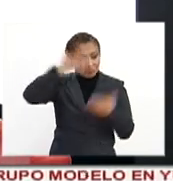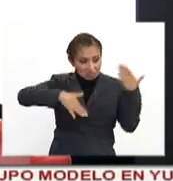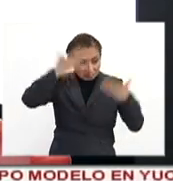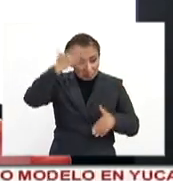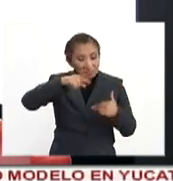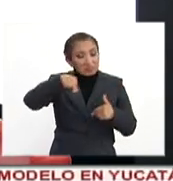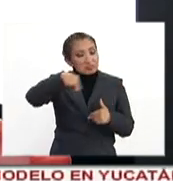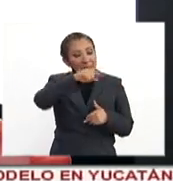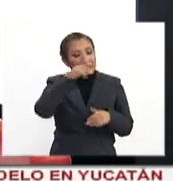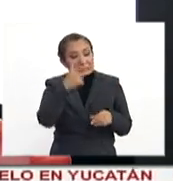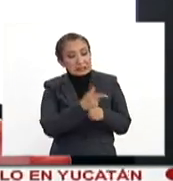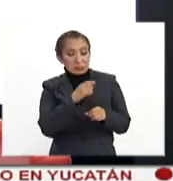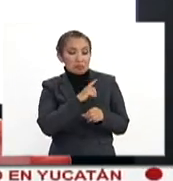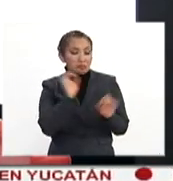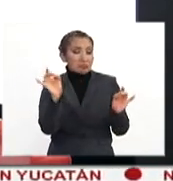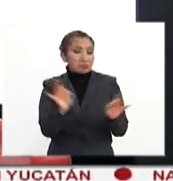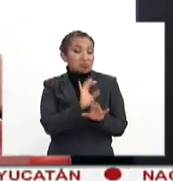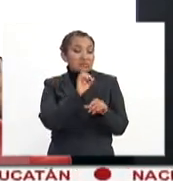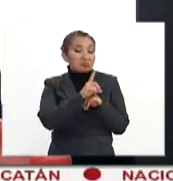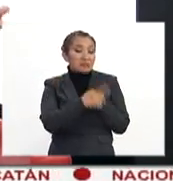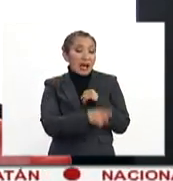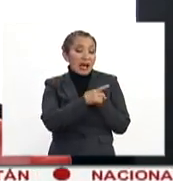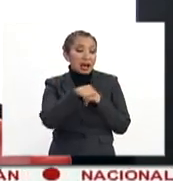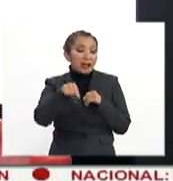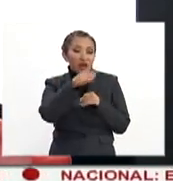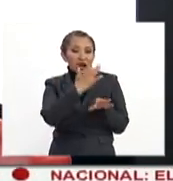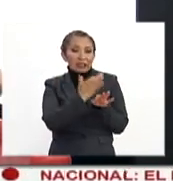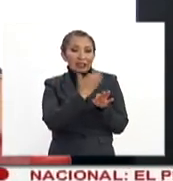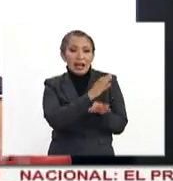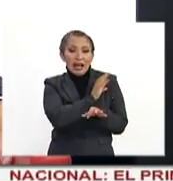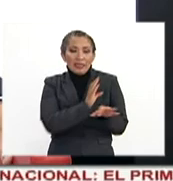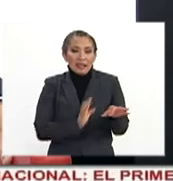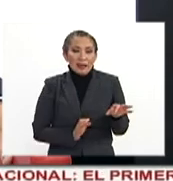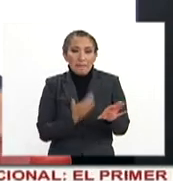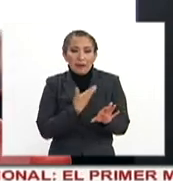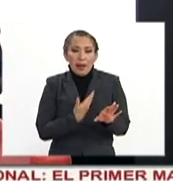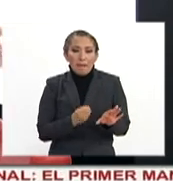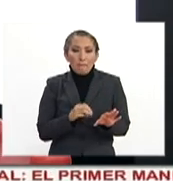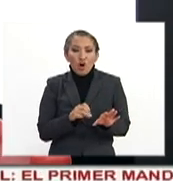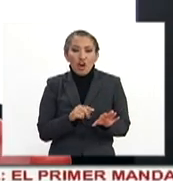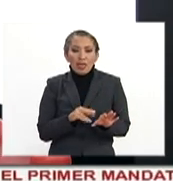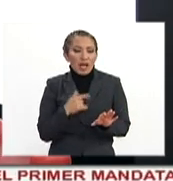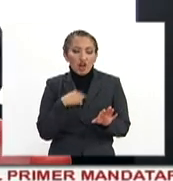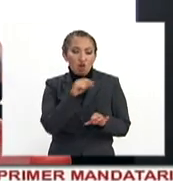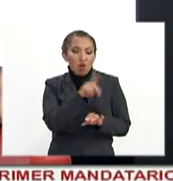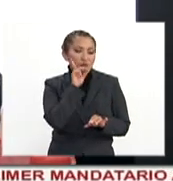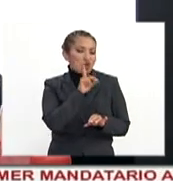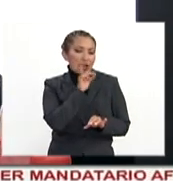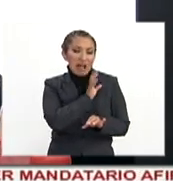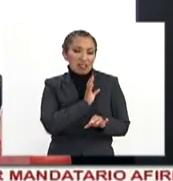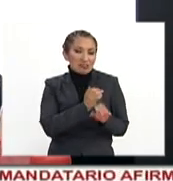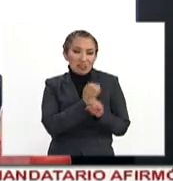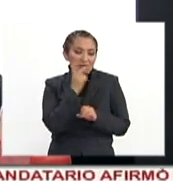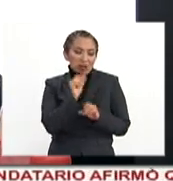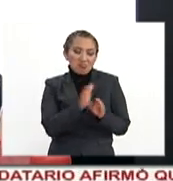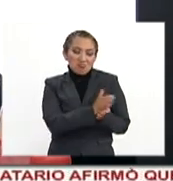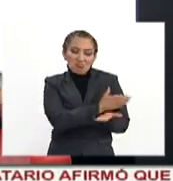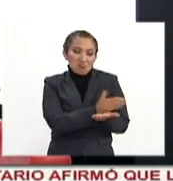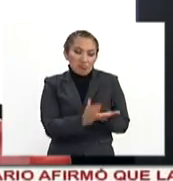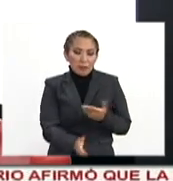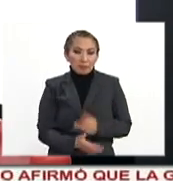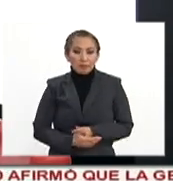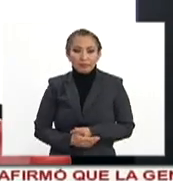él, pues afectaría en todo caso al virtual candidato a la presidencia de Morena, no necesariamente la candidata del Estado de México, claro.